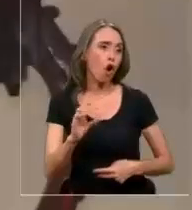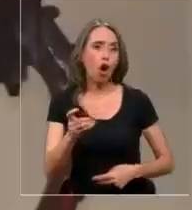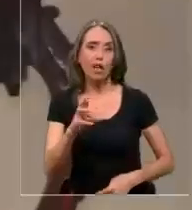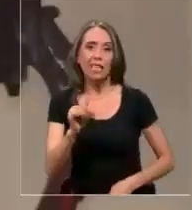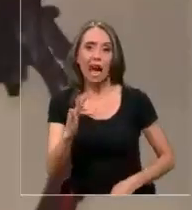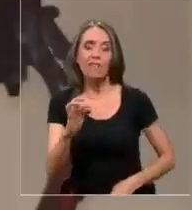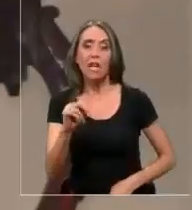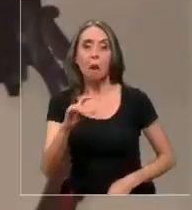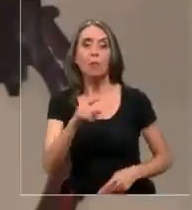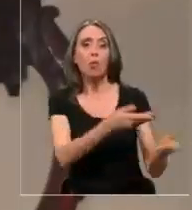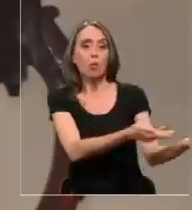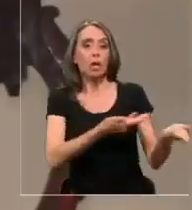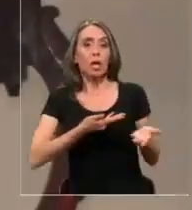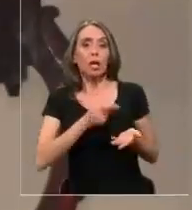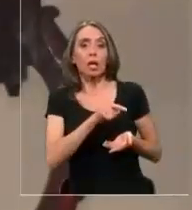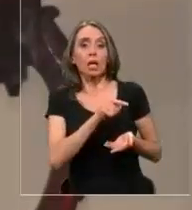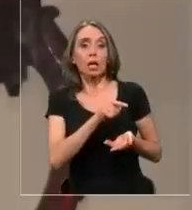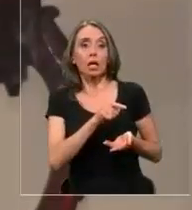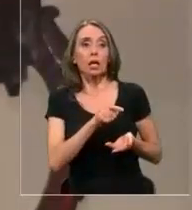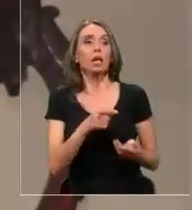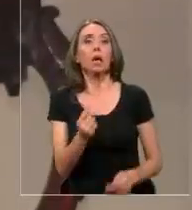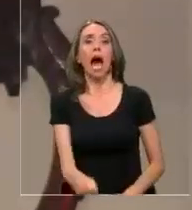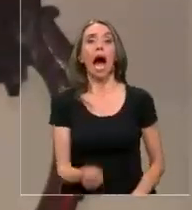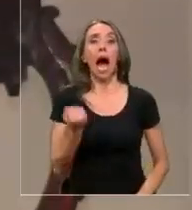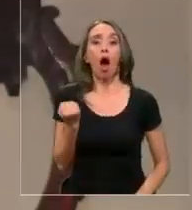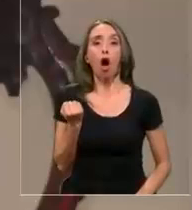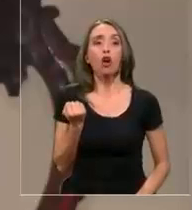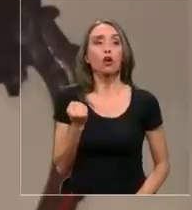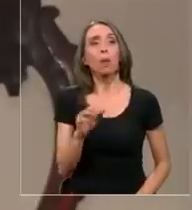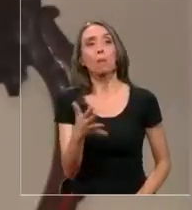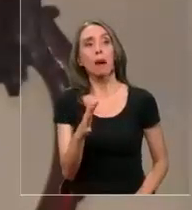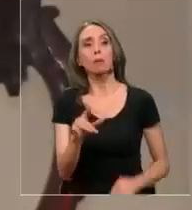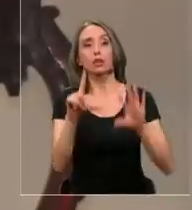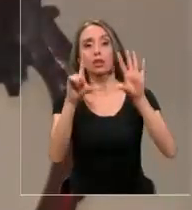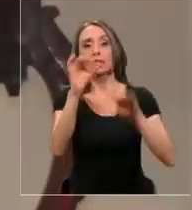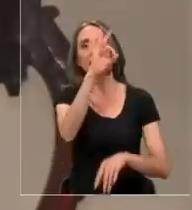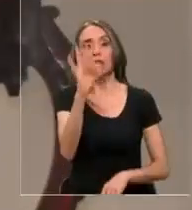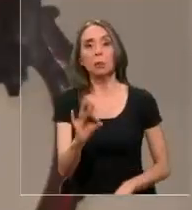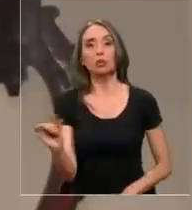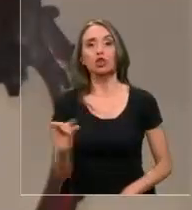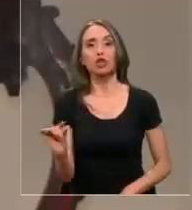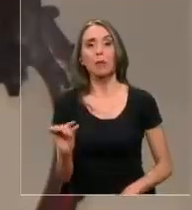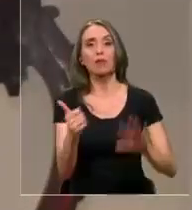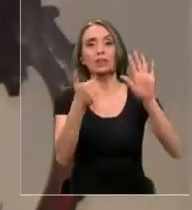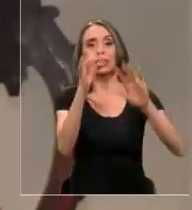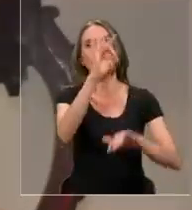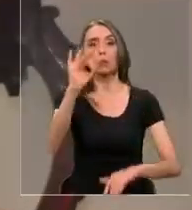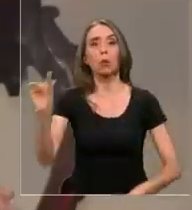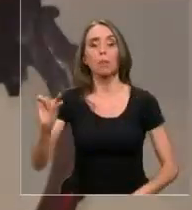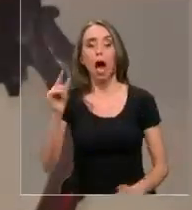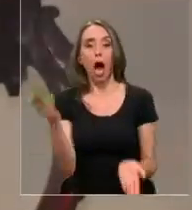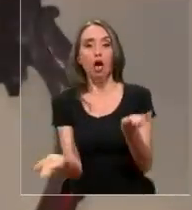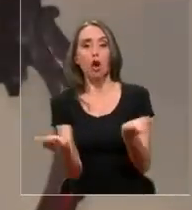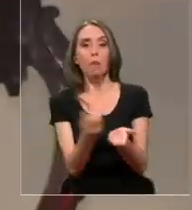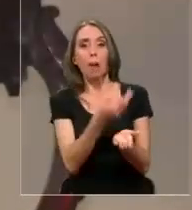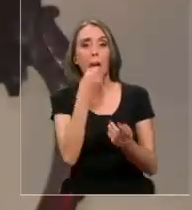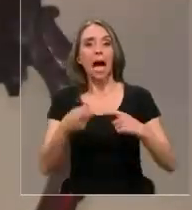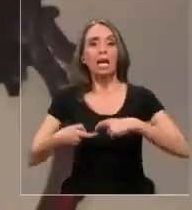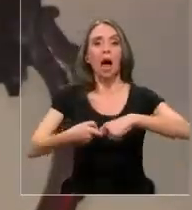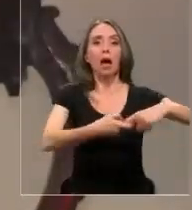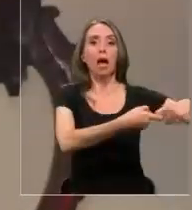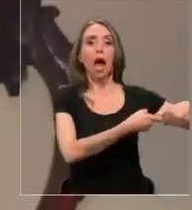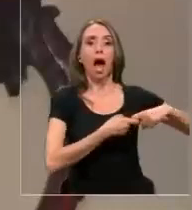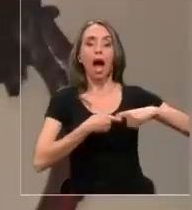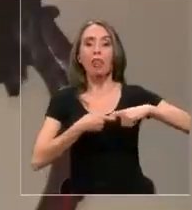aquí me ahorro casi fácil un 70 60 70 por ciento comparado con los remedios de las cadenas de